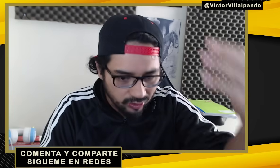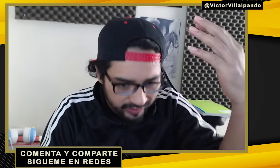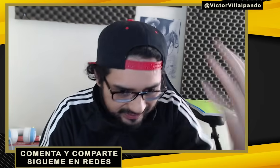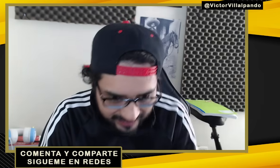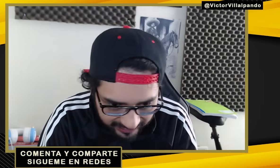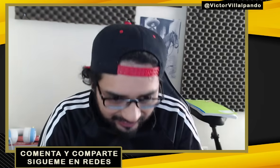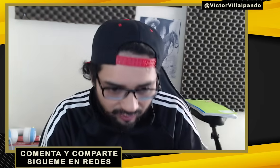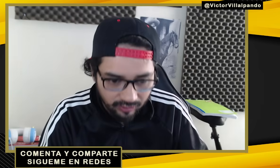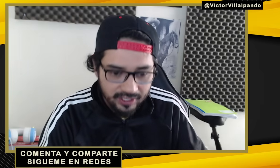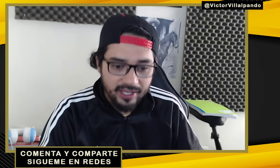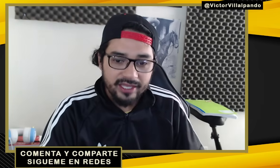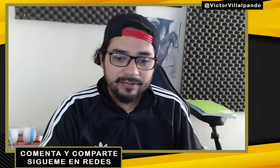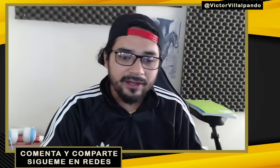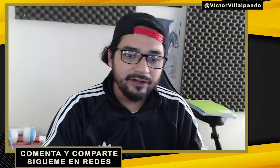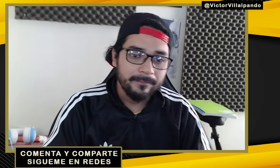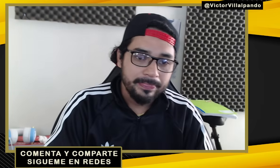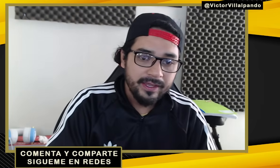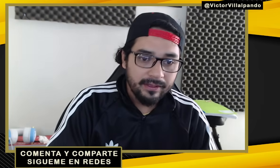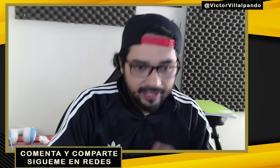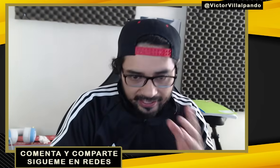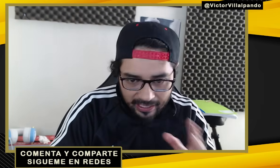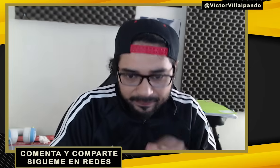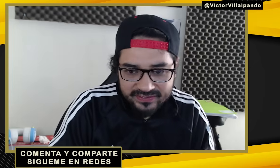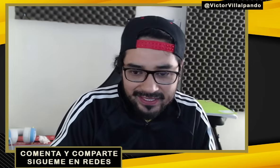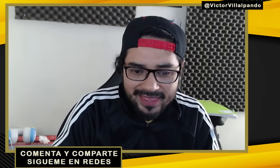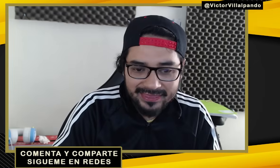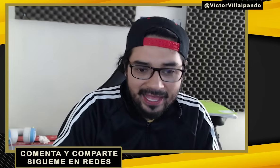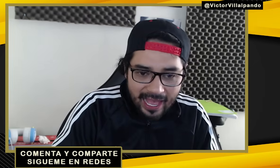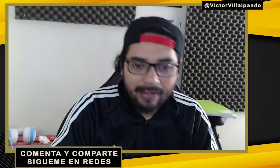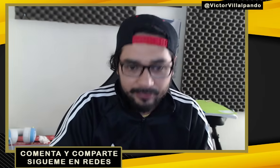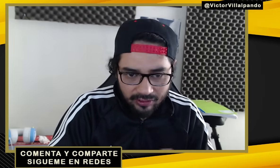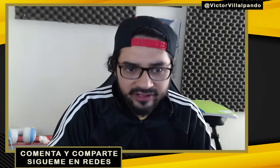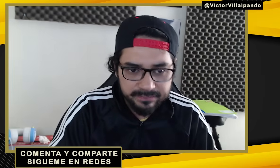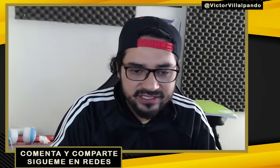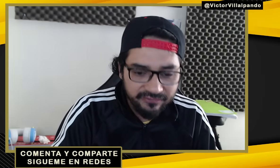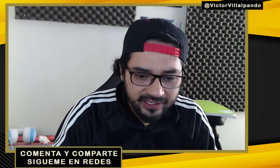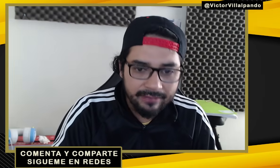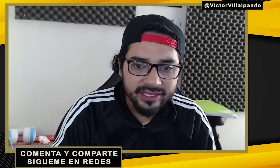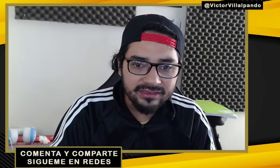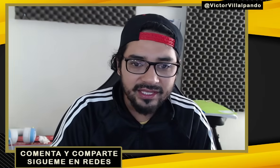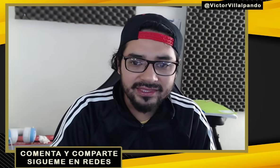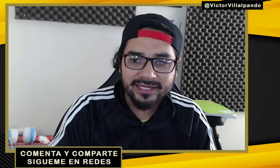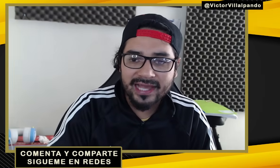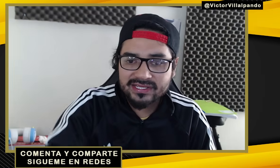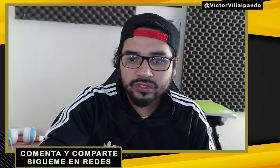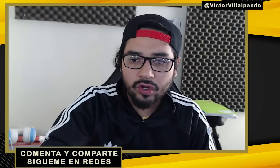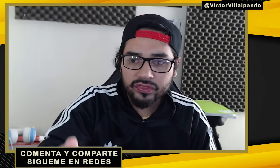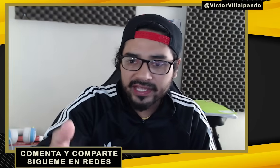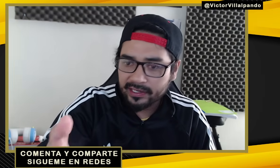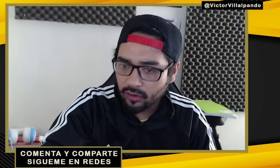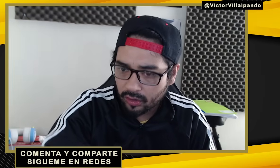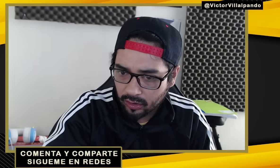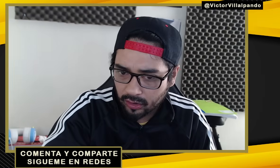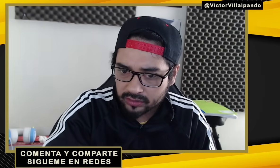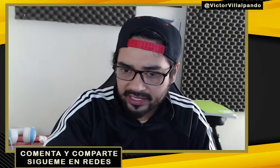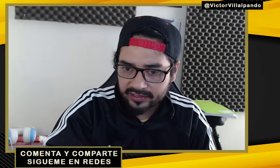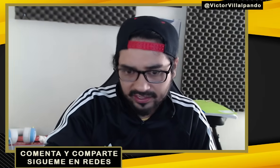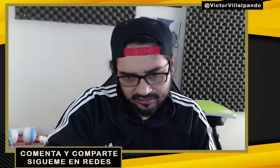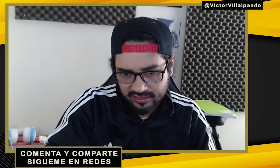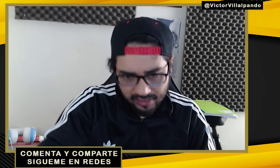perfecto de circo y bueno la presidenta habló específicamente del caso de